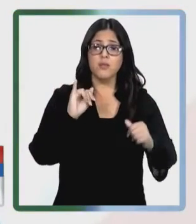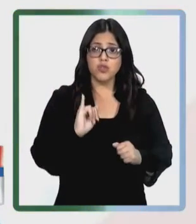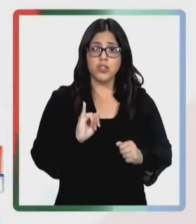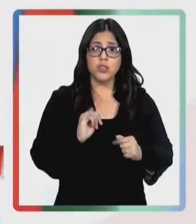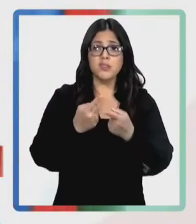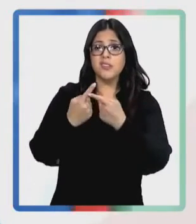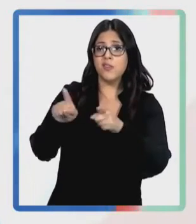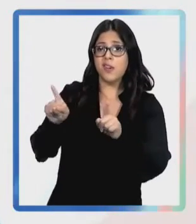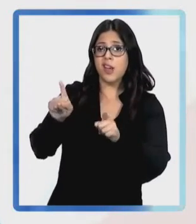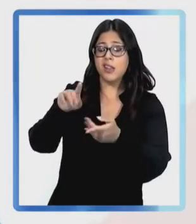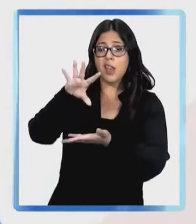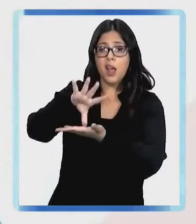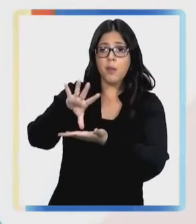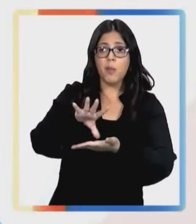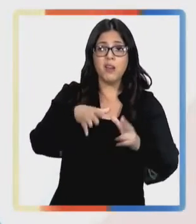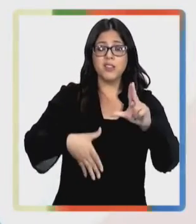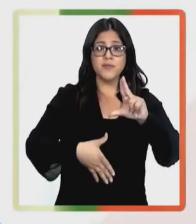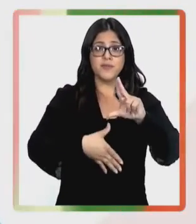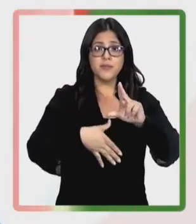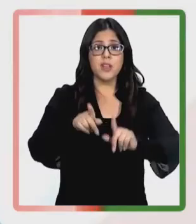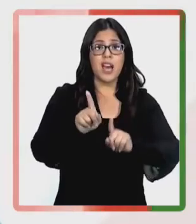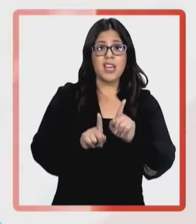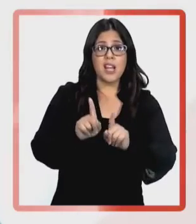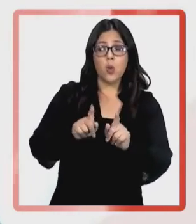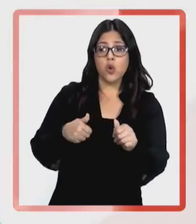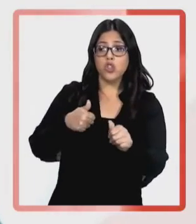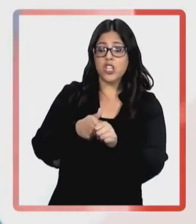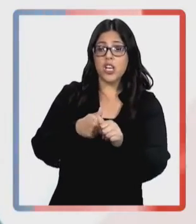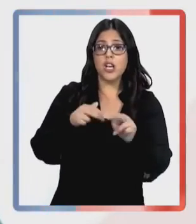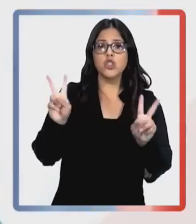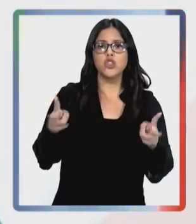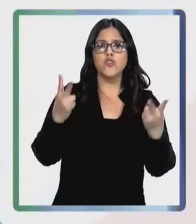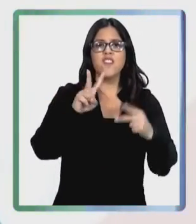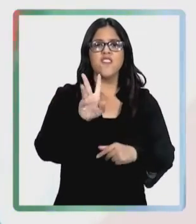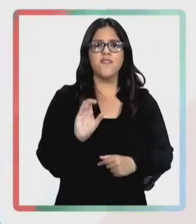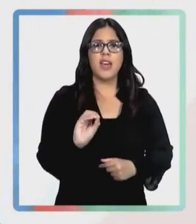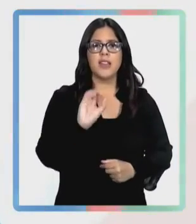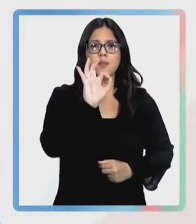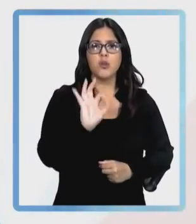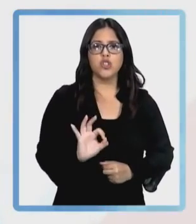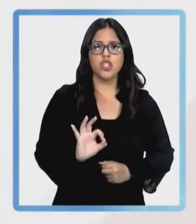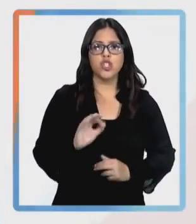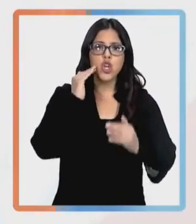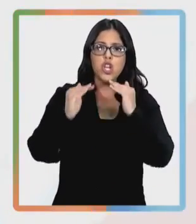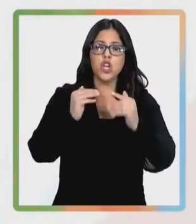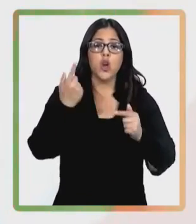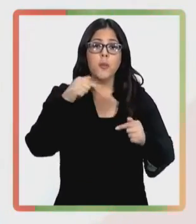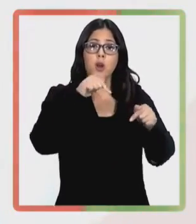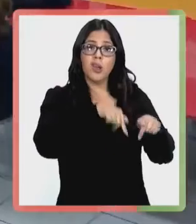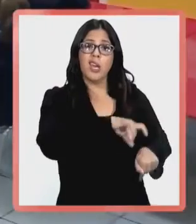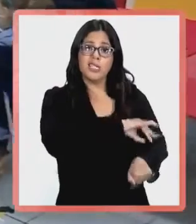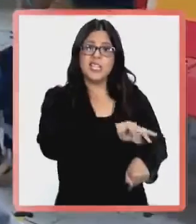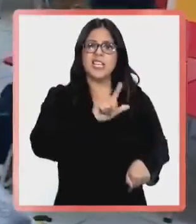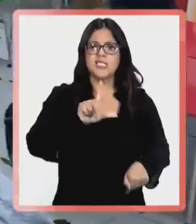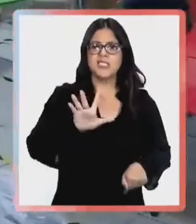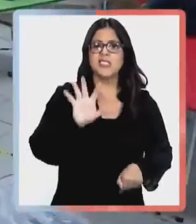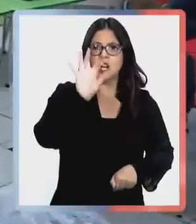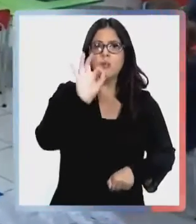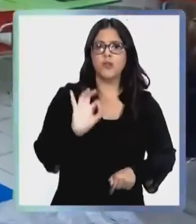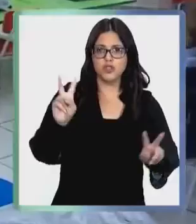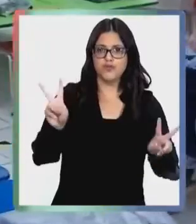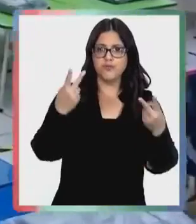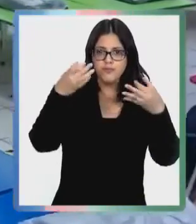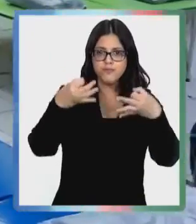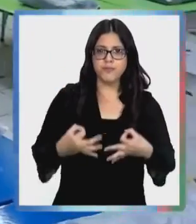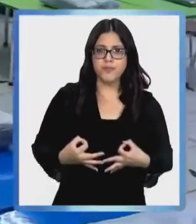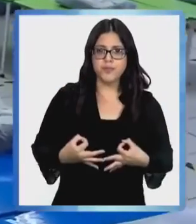comparación con otros países de la región. Hay países vecinos que sobrevive el 20% de los niños y en Chile estamos llegando al 75%.